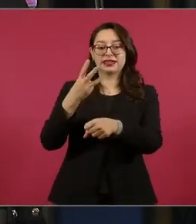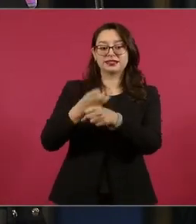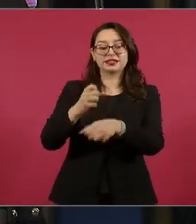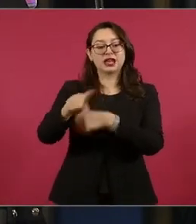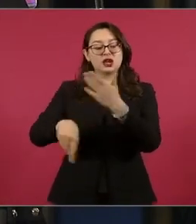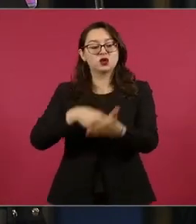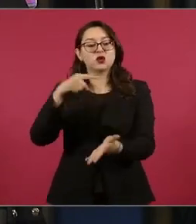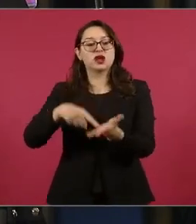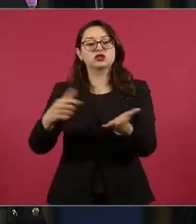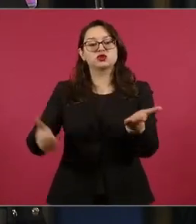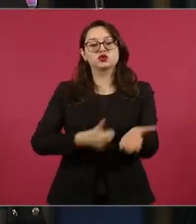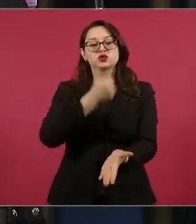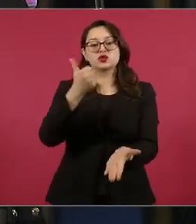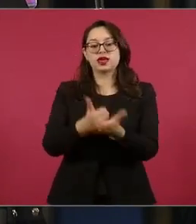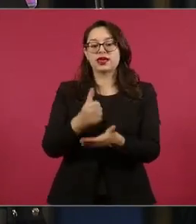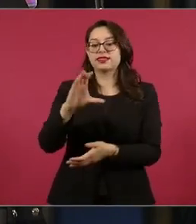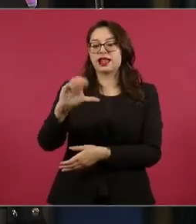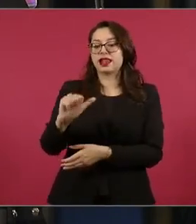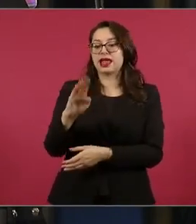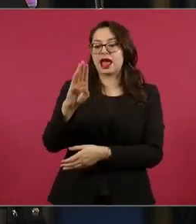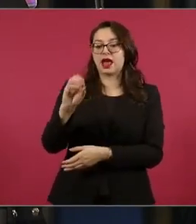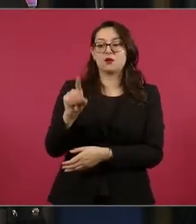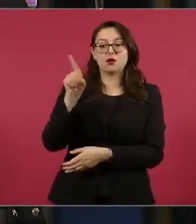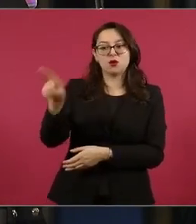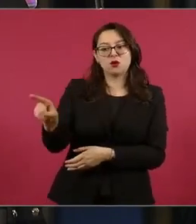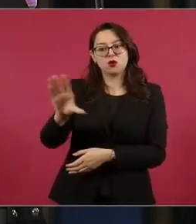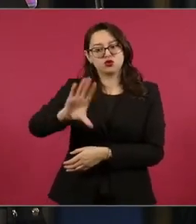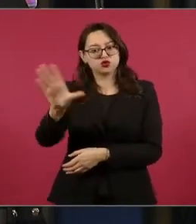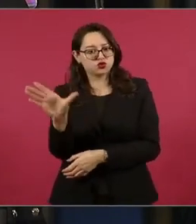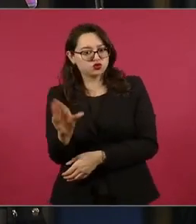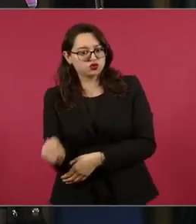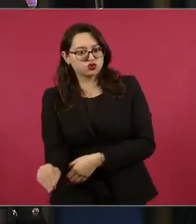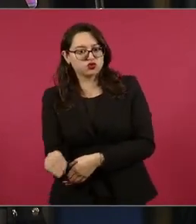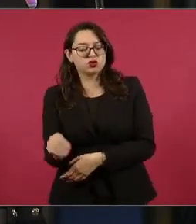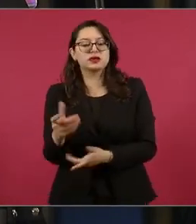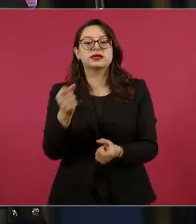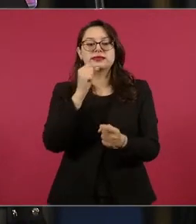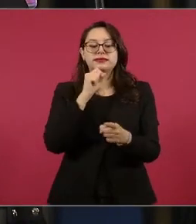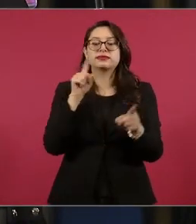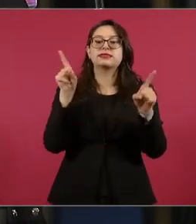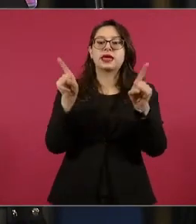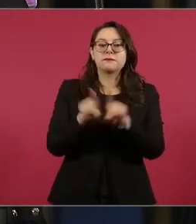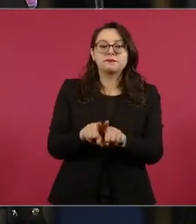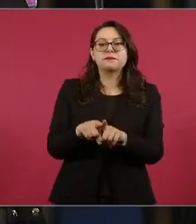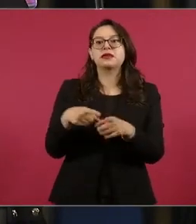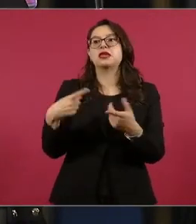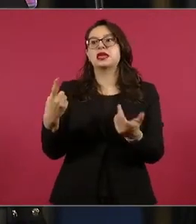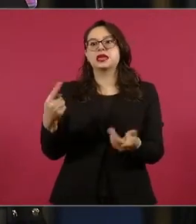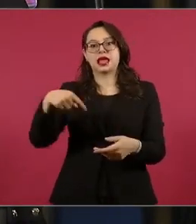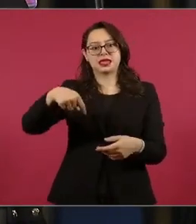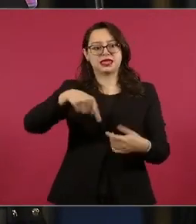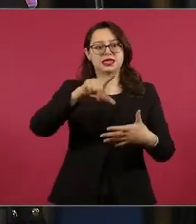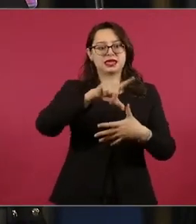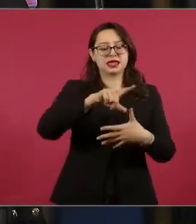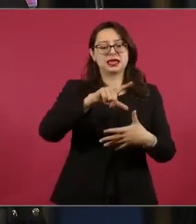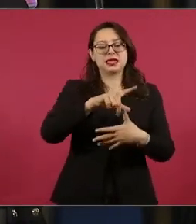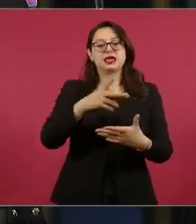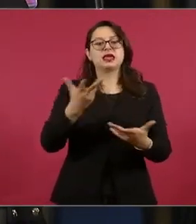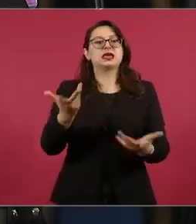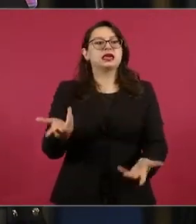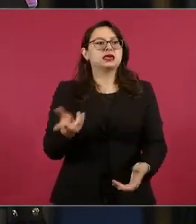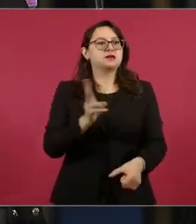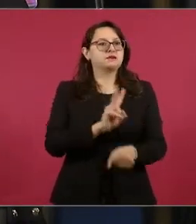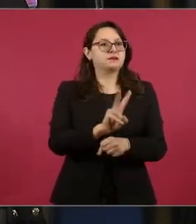Sudáfrica también participaron de la región eh Buenos Aires en Argentina Florencia en Italia